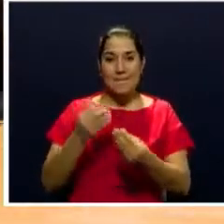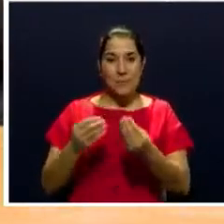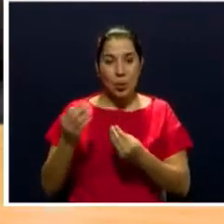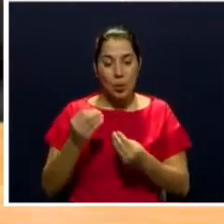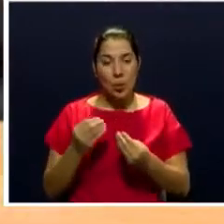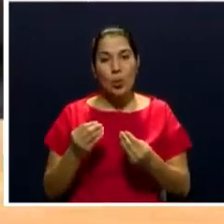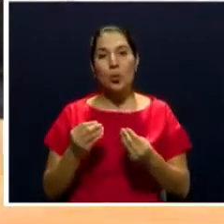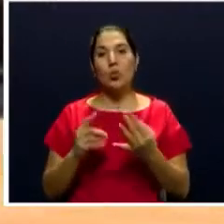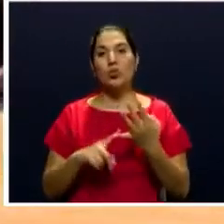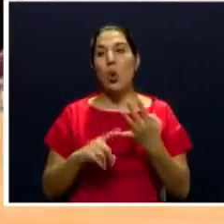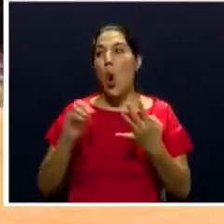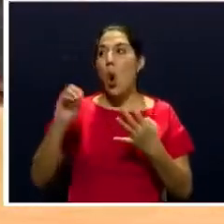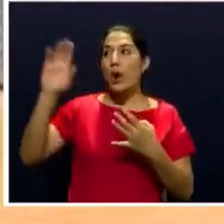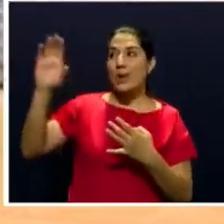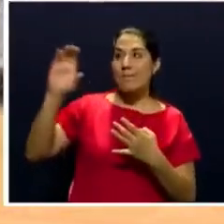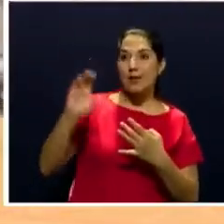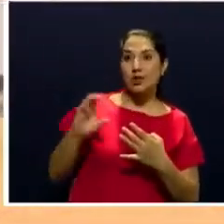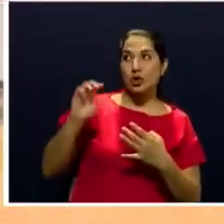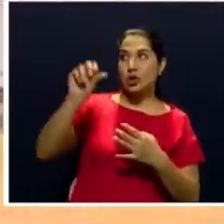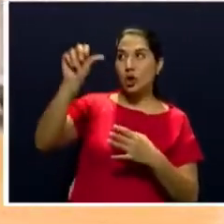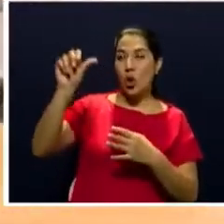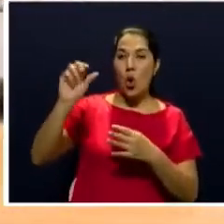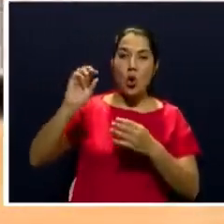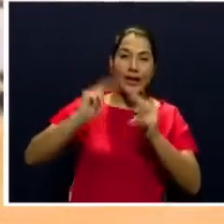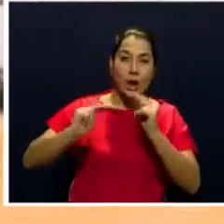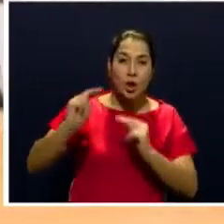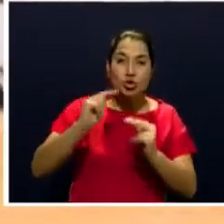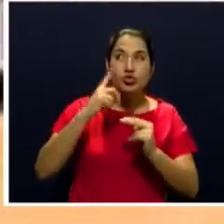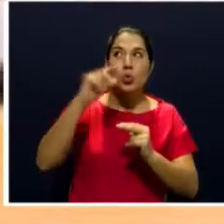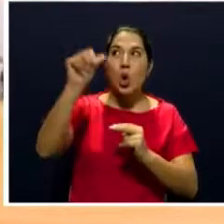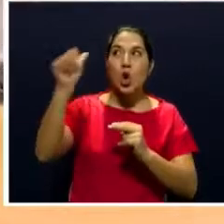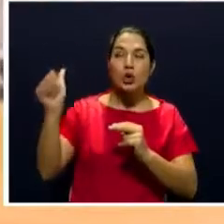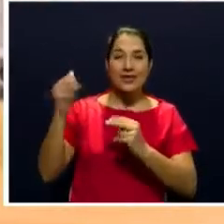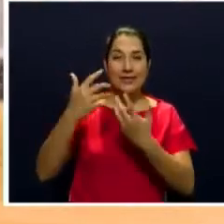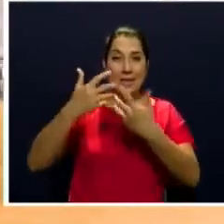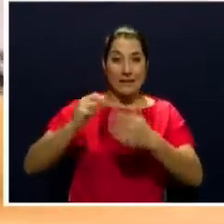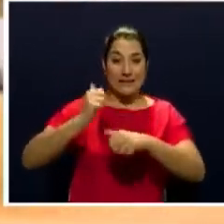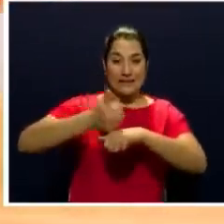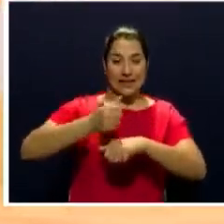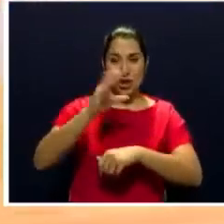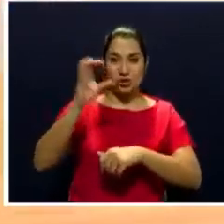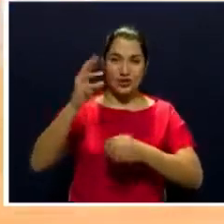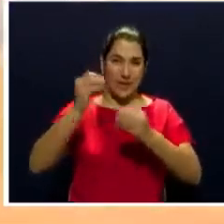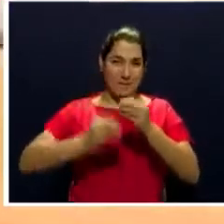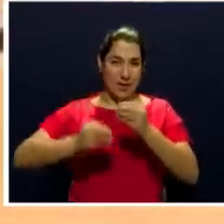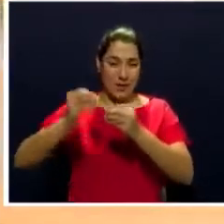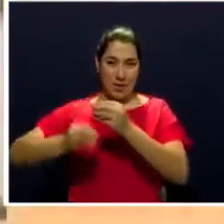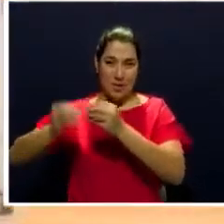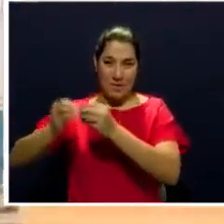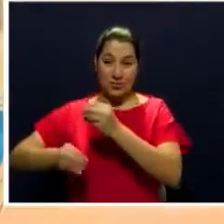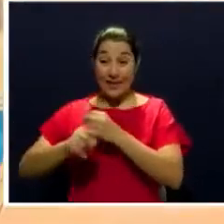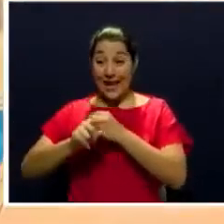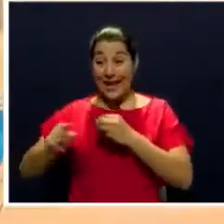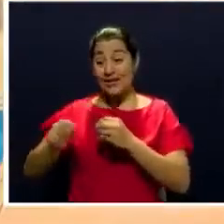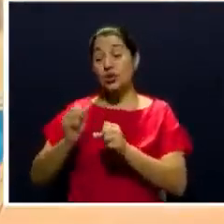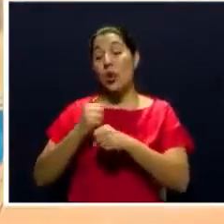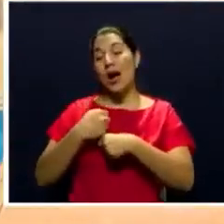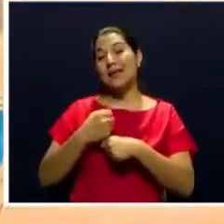de inversión extranjera directa, en la entrada de capitales. Y bueno, hay una afectación de este tipo para